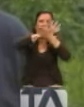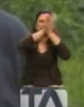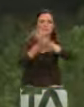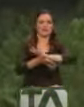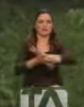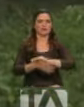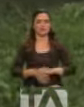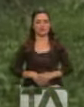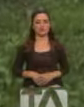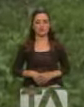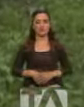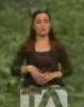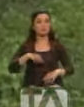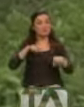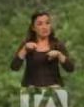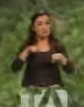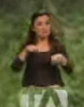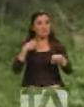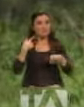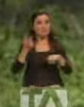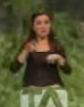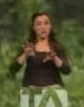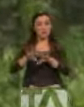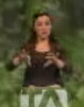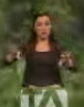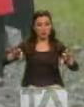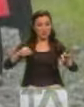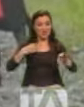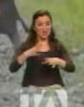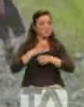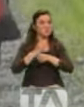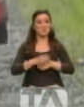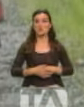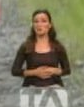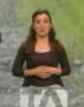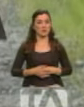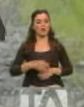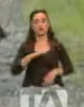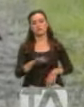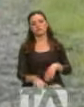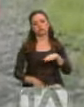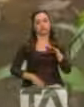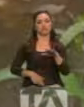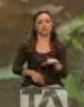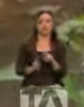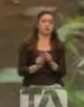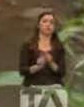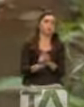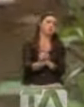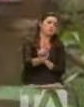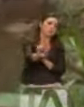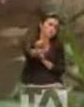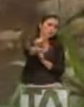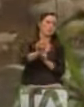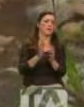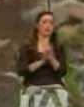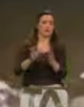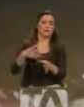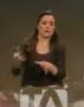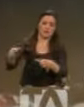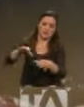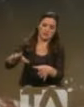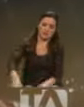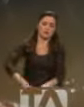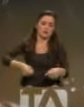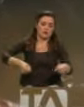líquido vital. En este lugar no cuentan con fuentes de agua segura, dicen, por lo que tienen que caminar largas distancias para aprovisionarse de líquido vital